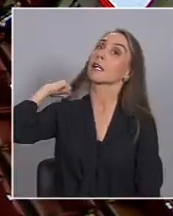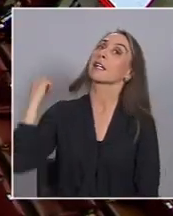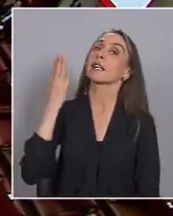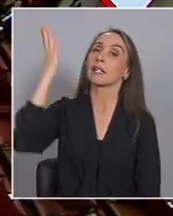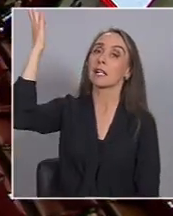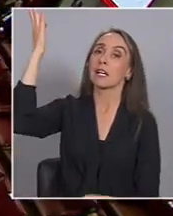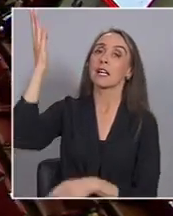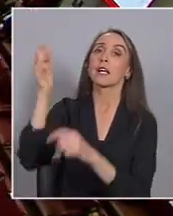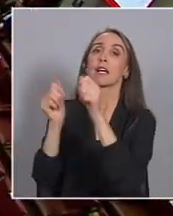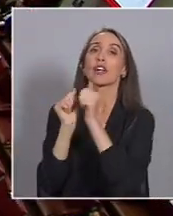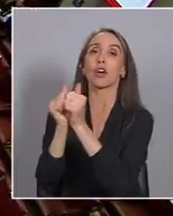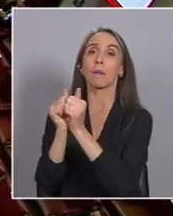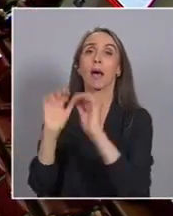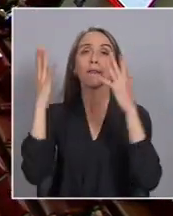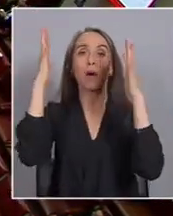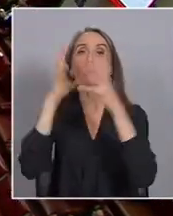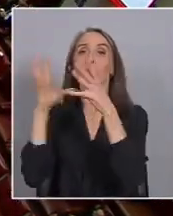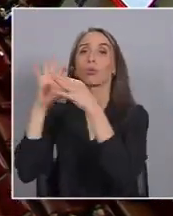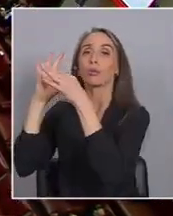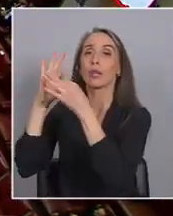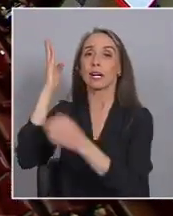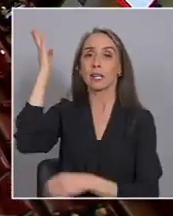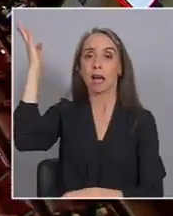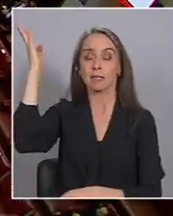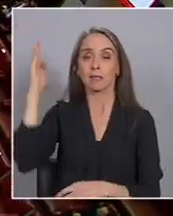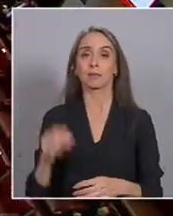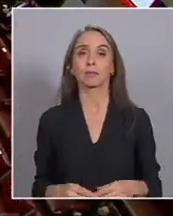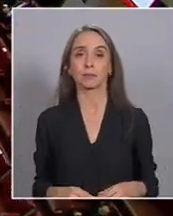Compañeros, muchas gracias.